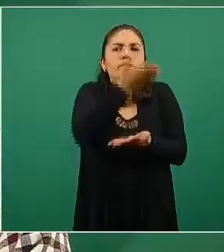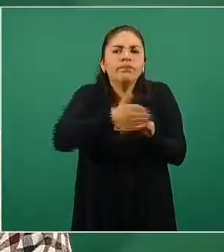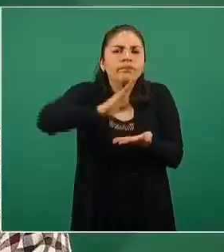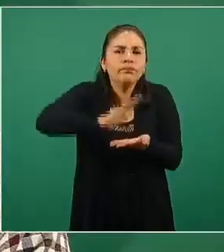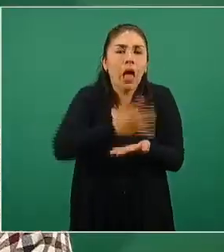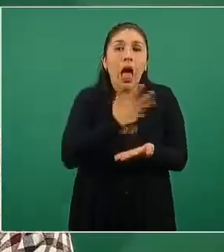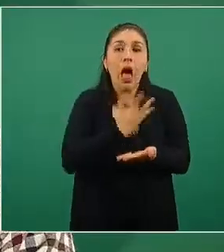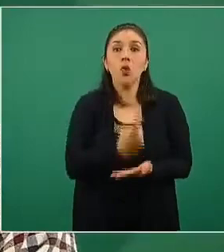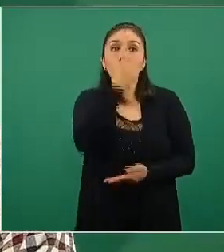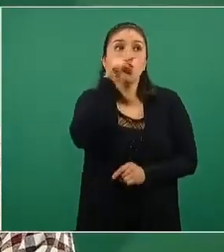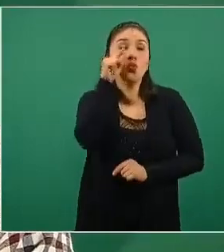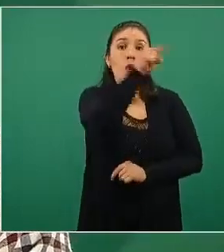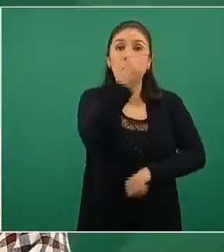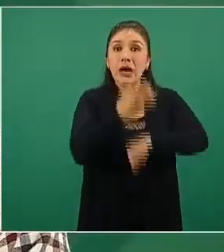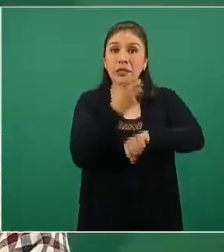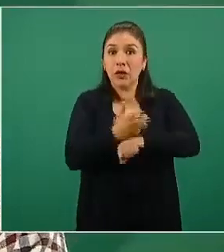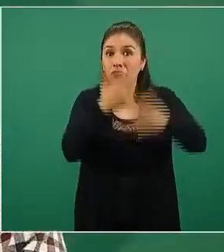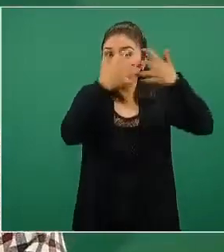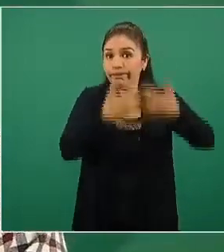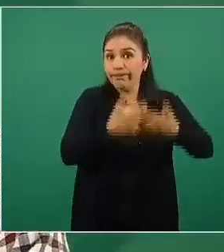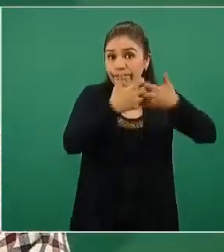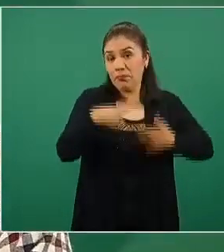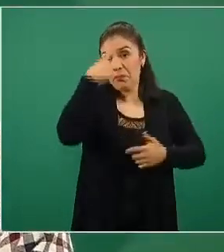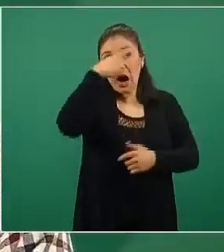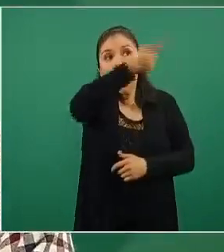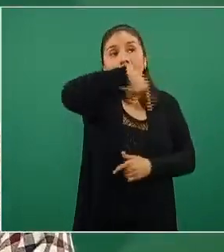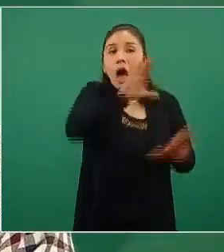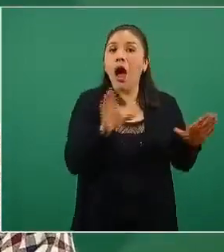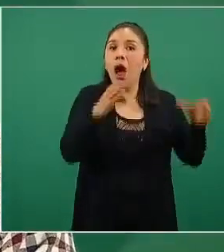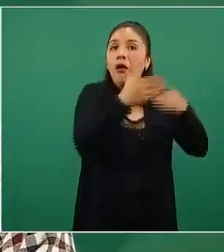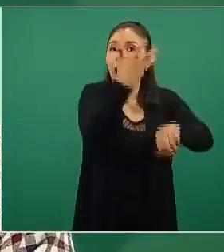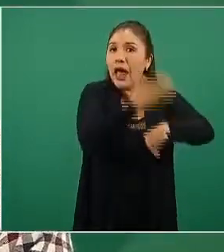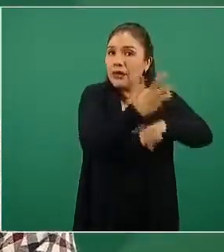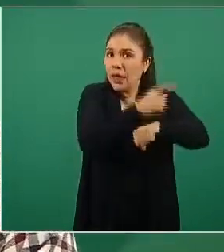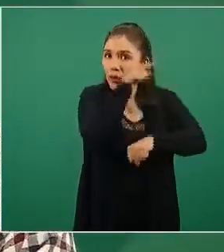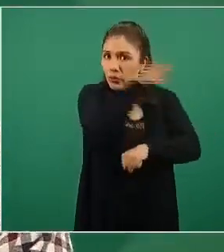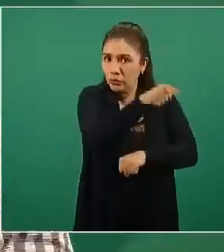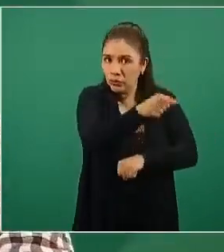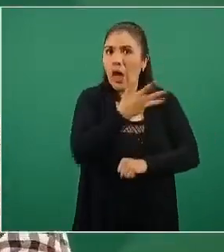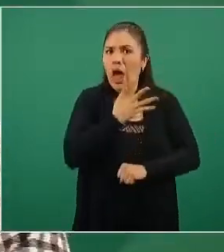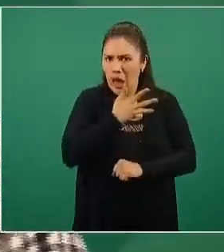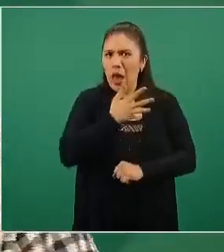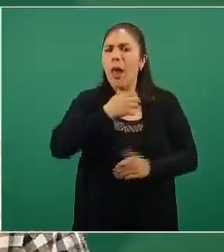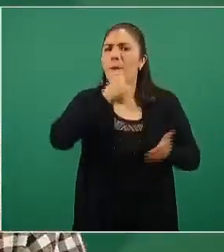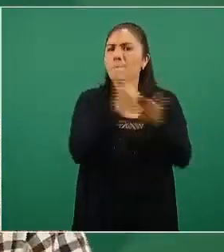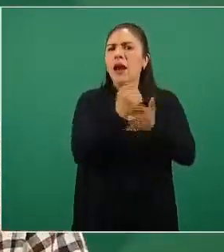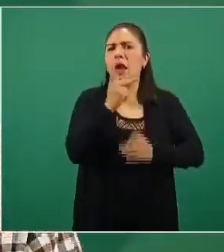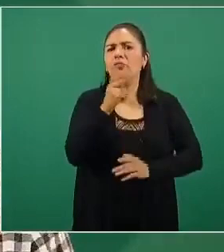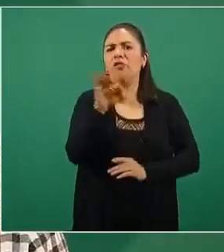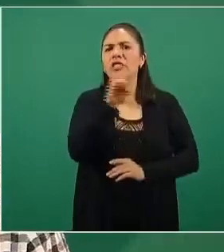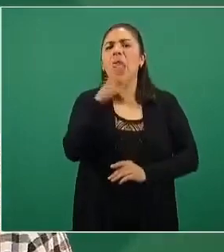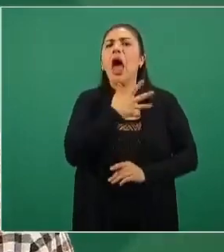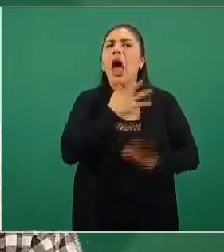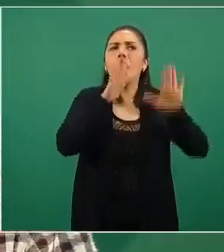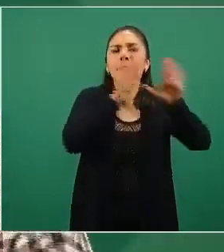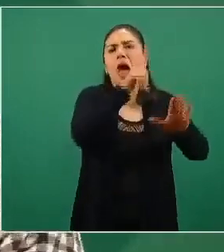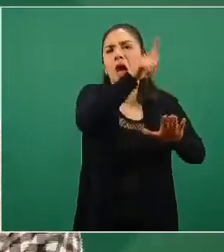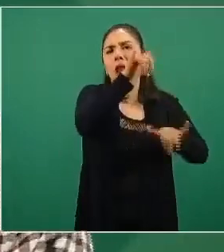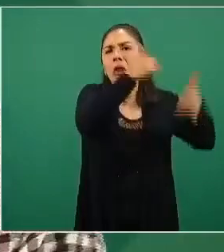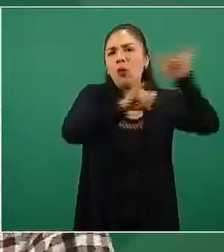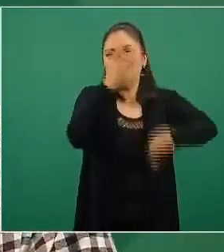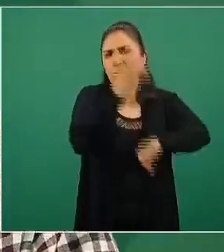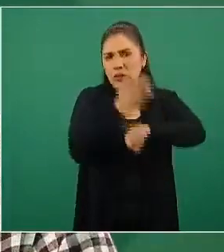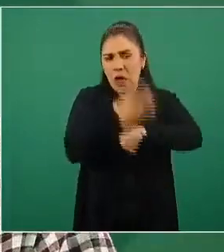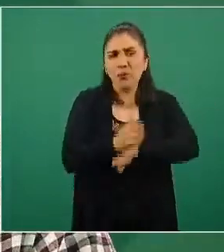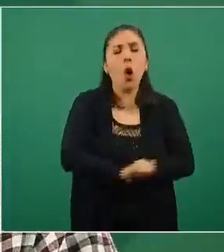Tiene una planta en Estados Unidos para las necesidades de Estados Unidos. Pfizer es un laboratorio asentado en Estados Unidos